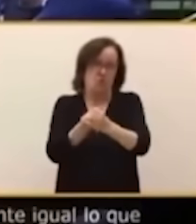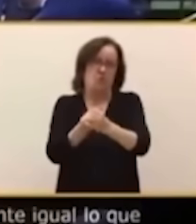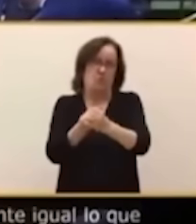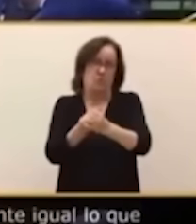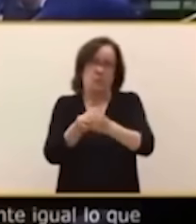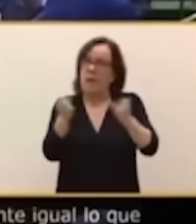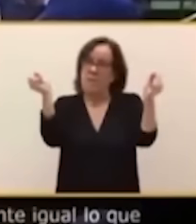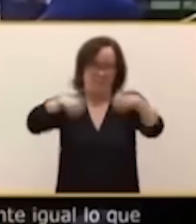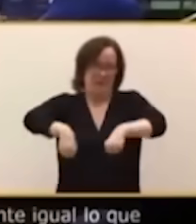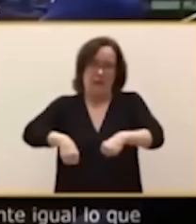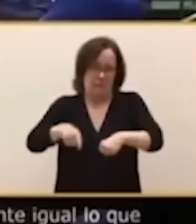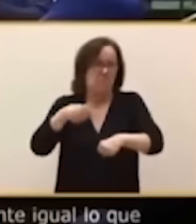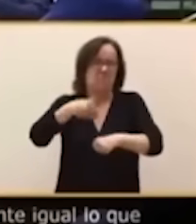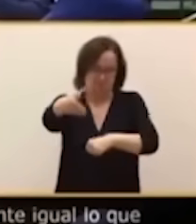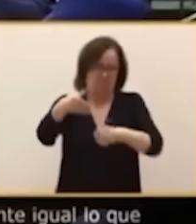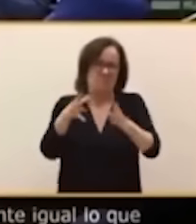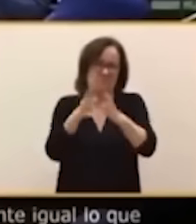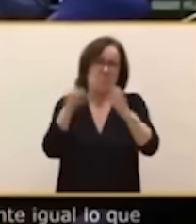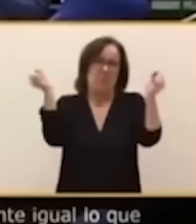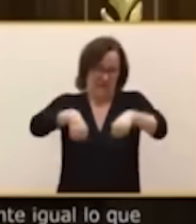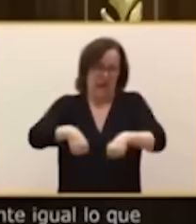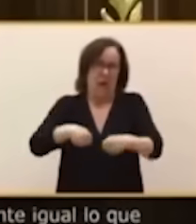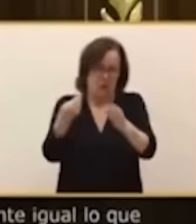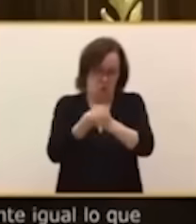usted pactará con Junts.